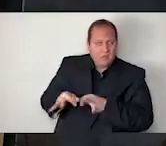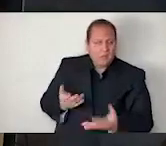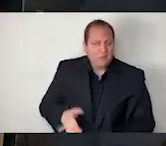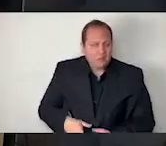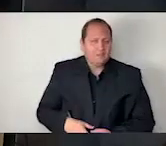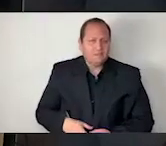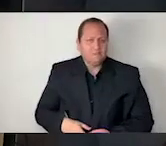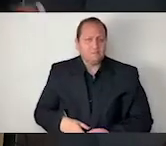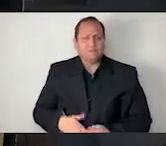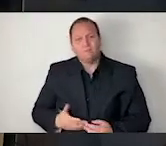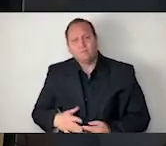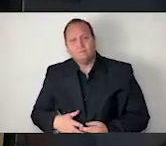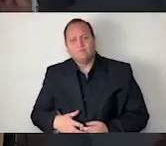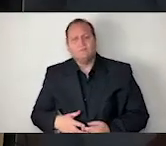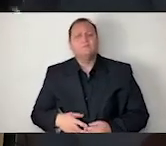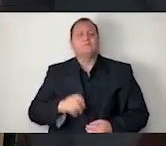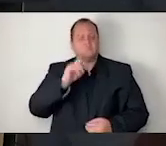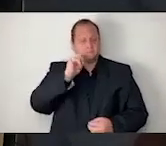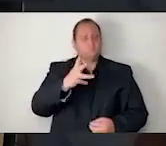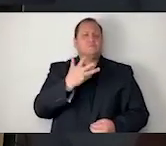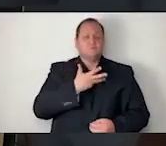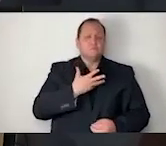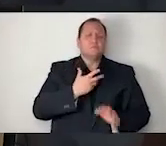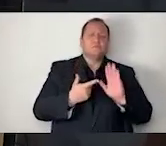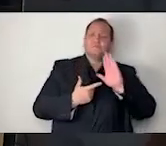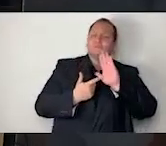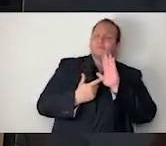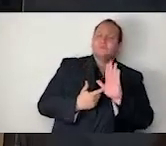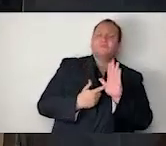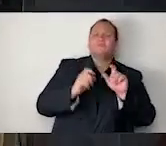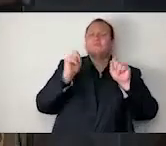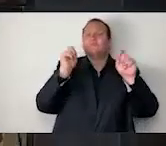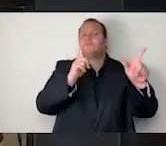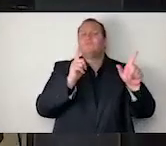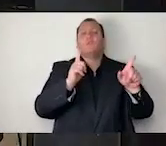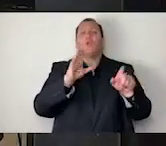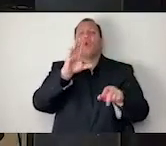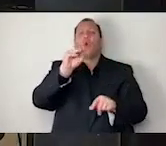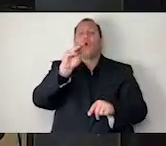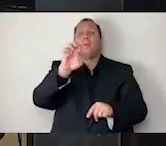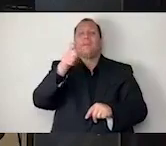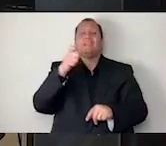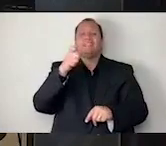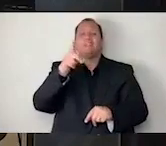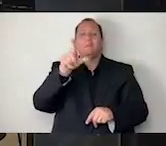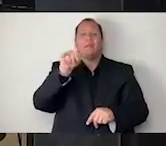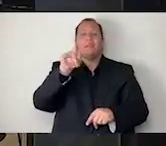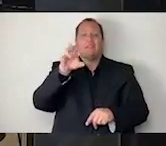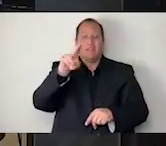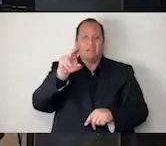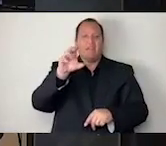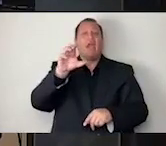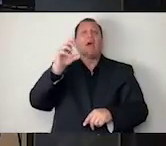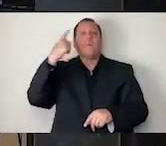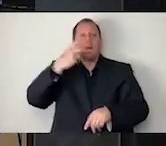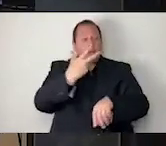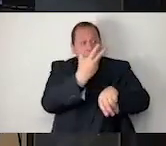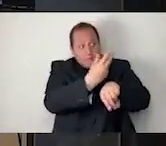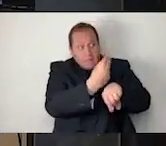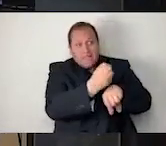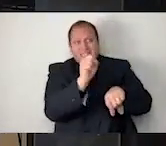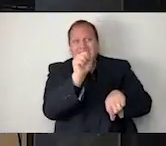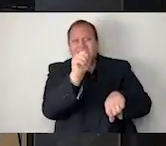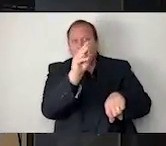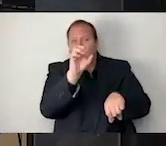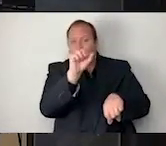aquí también le refiero aviso de suspensión cometes plan téc fabricación de exámenes para televisión marca samsung como explante que